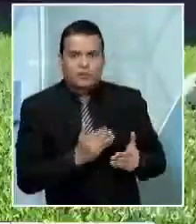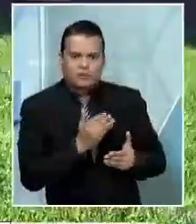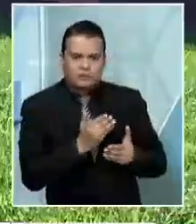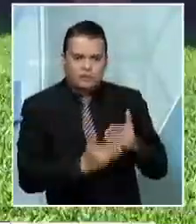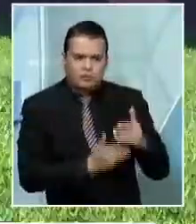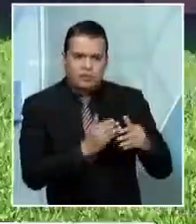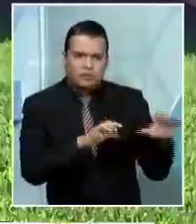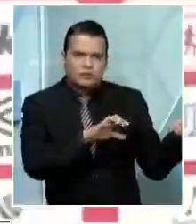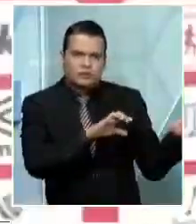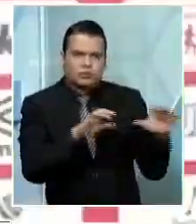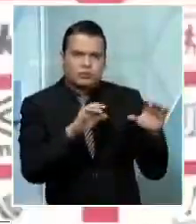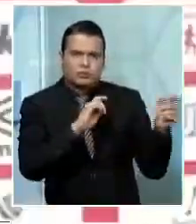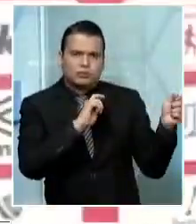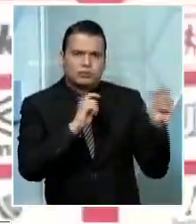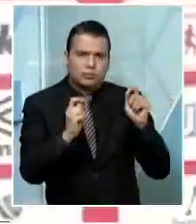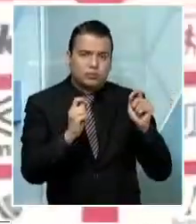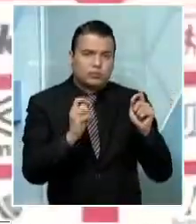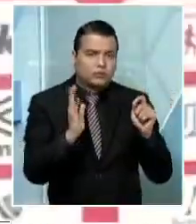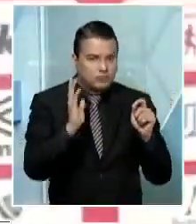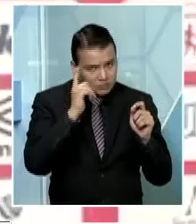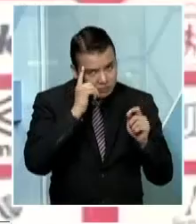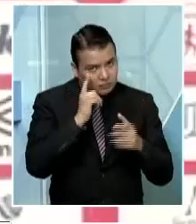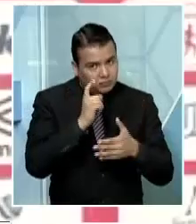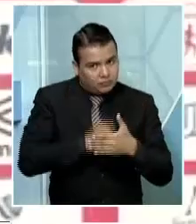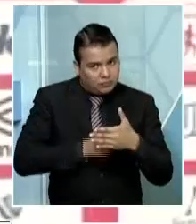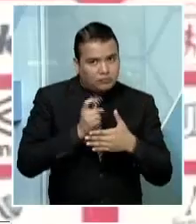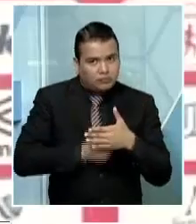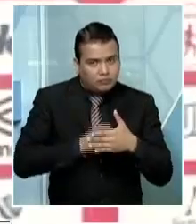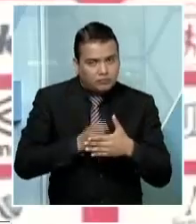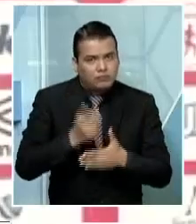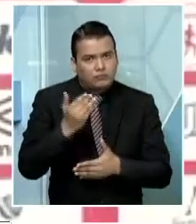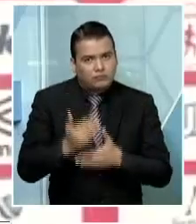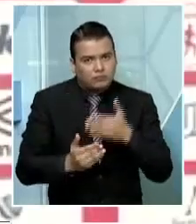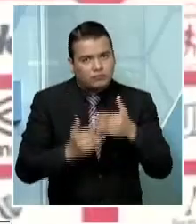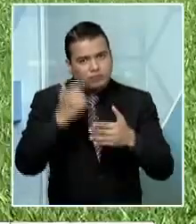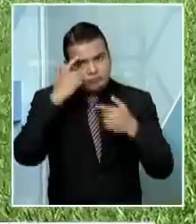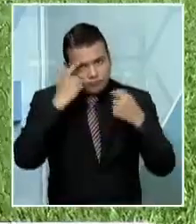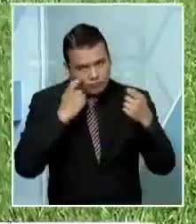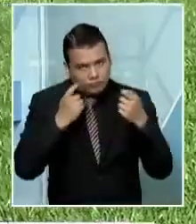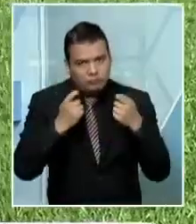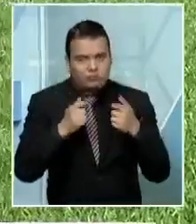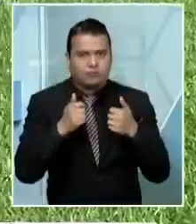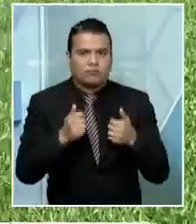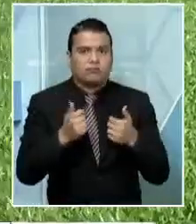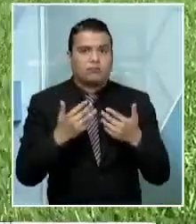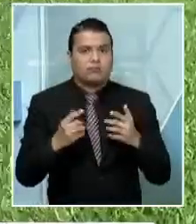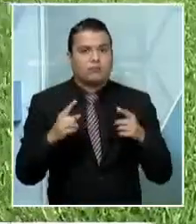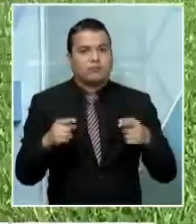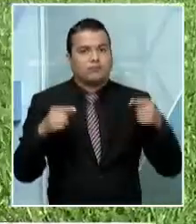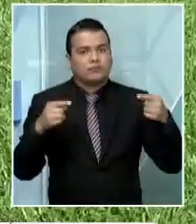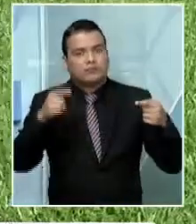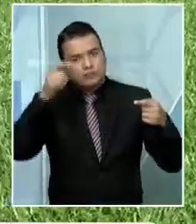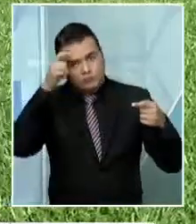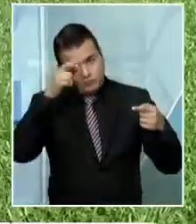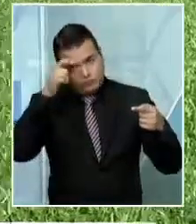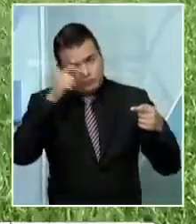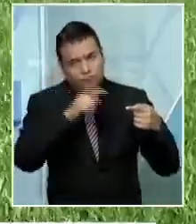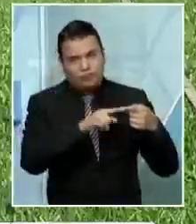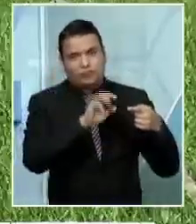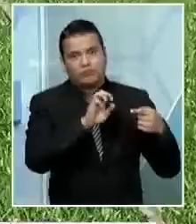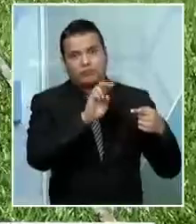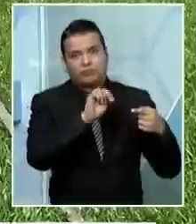que creo que es la que aún tenemos que seguir desarrollando los comportamientos. El duelo entre Naranjas y Escarlatas en el